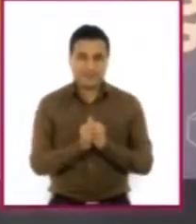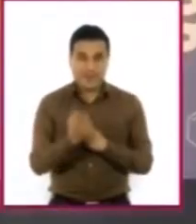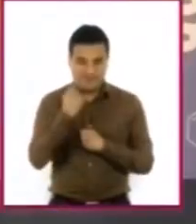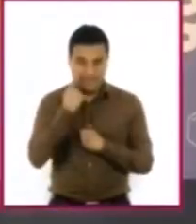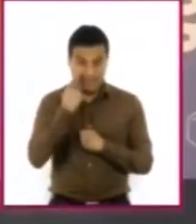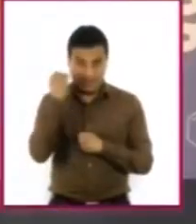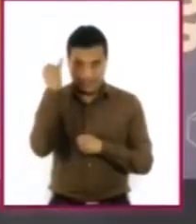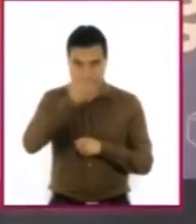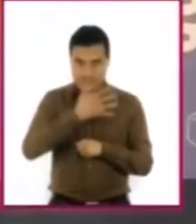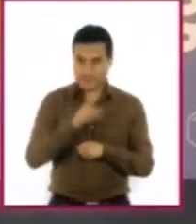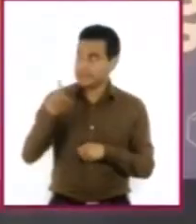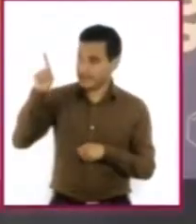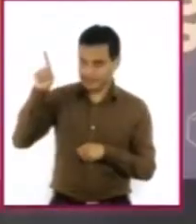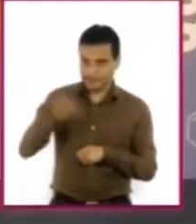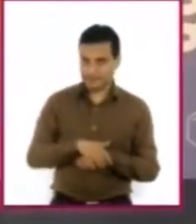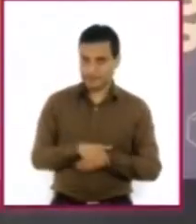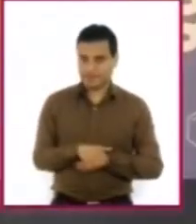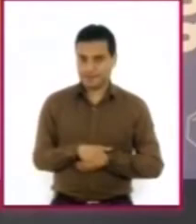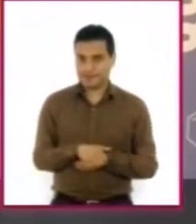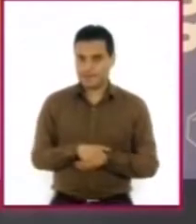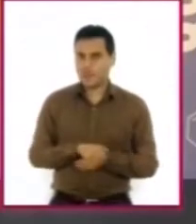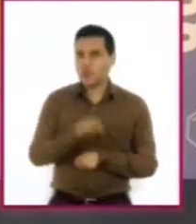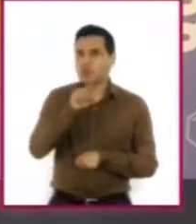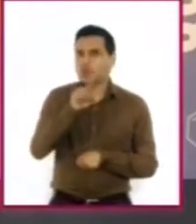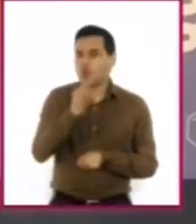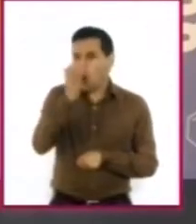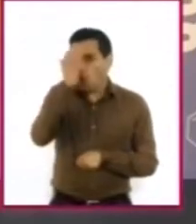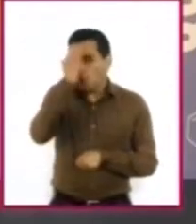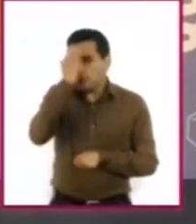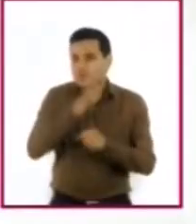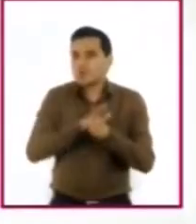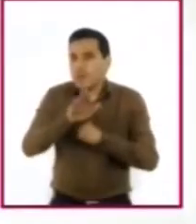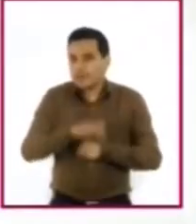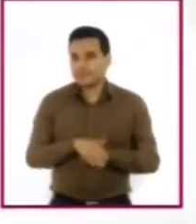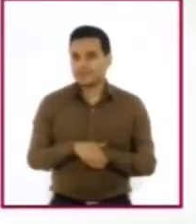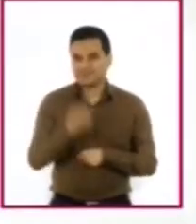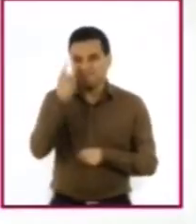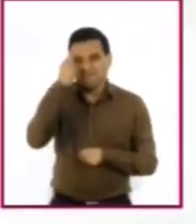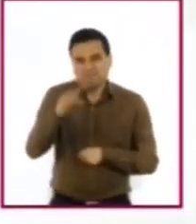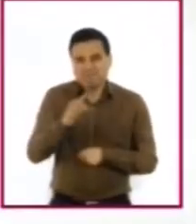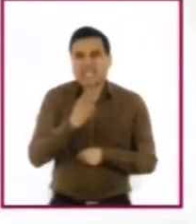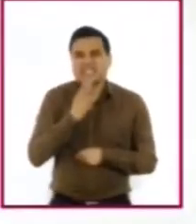imágenes. ¿Cuál de ellas conocen y para qué se utilizan?